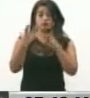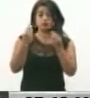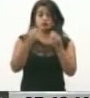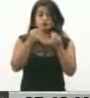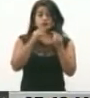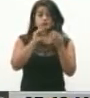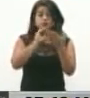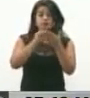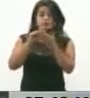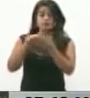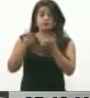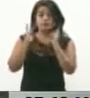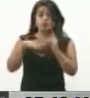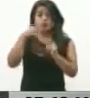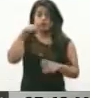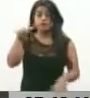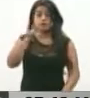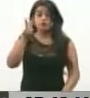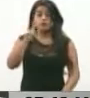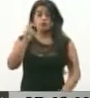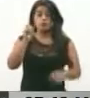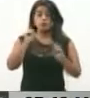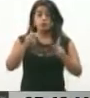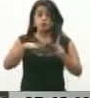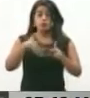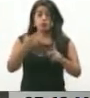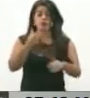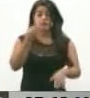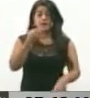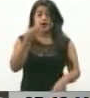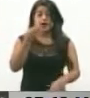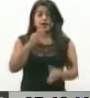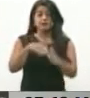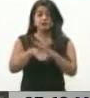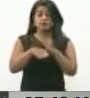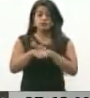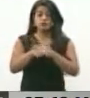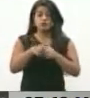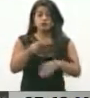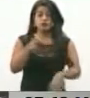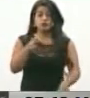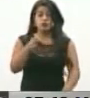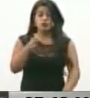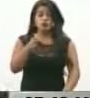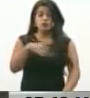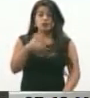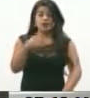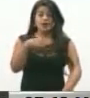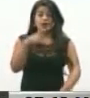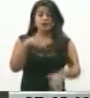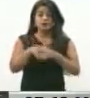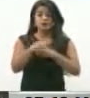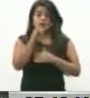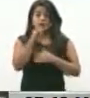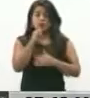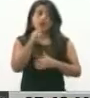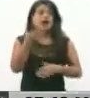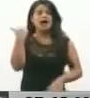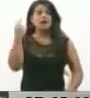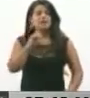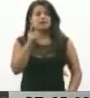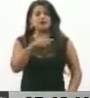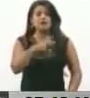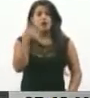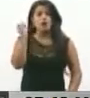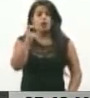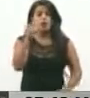estás brindando al pueblo la posibilidad de que puedan acceder a una información que en otros casos tenía que o irse a buscar